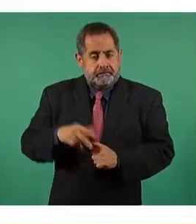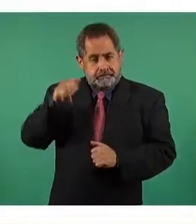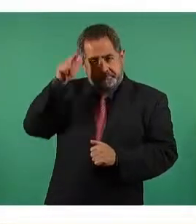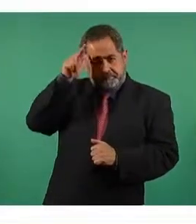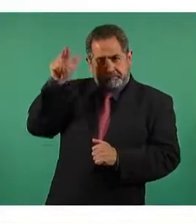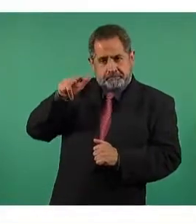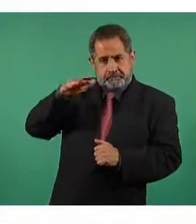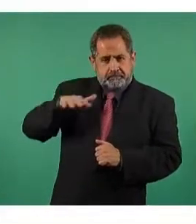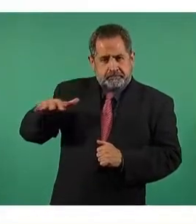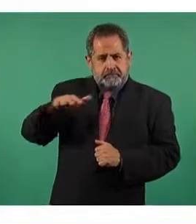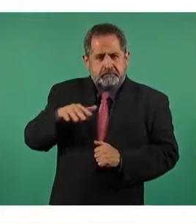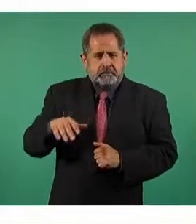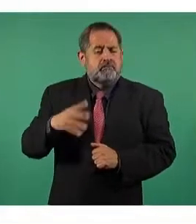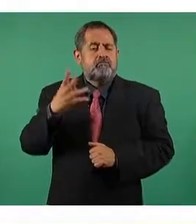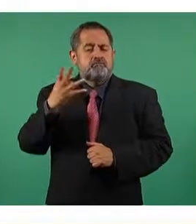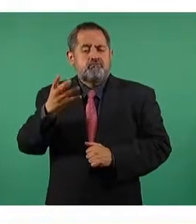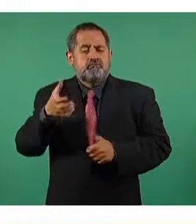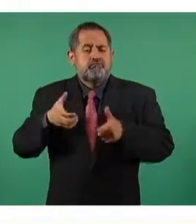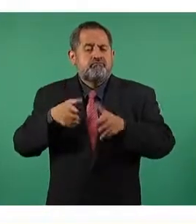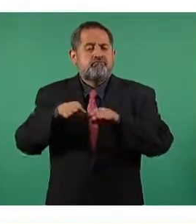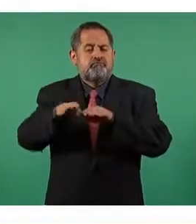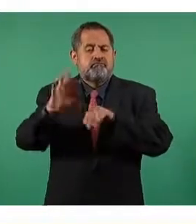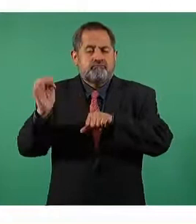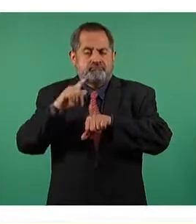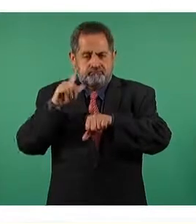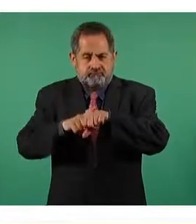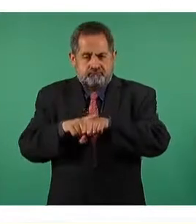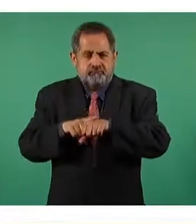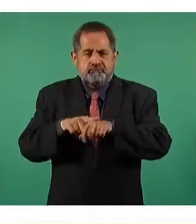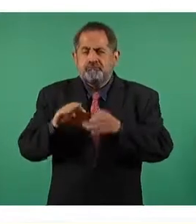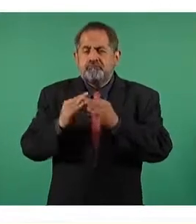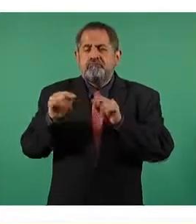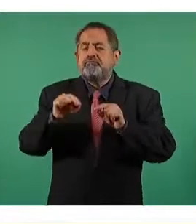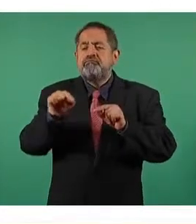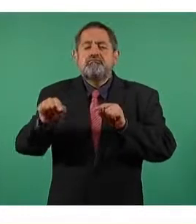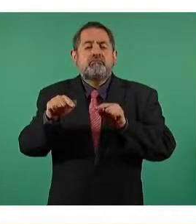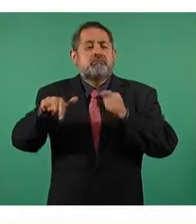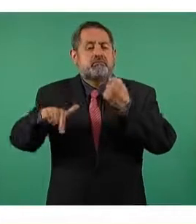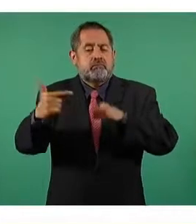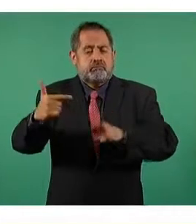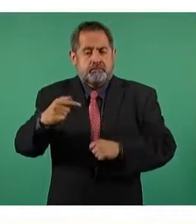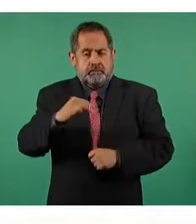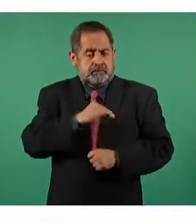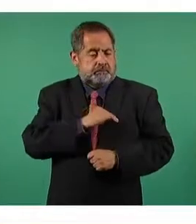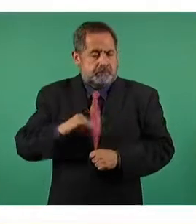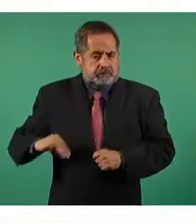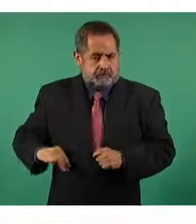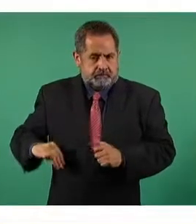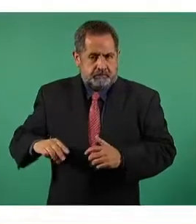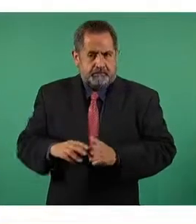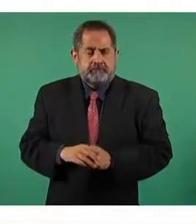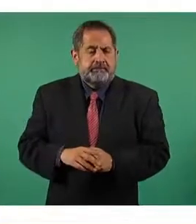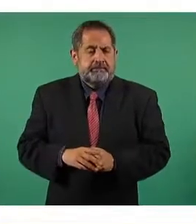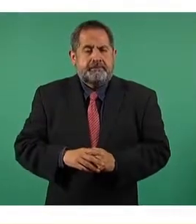realizado acciones en 4 carreteras de la red federal ubicadas en 12 municipios.